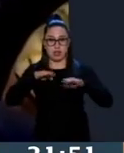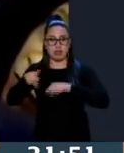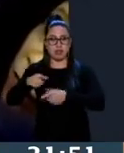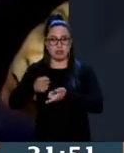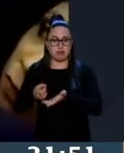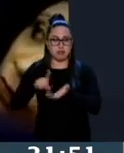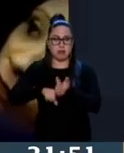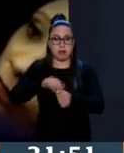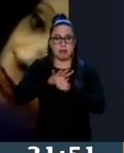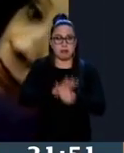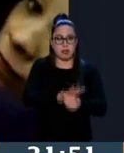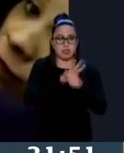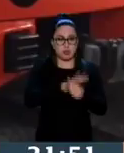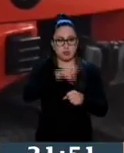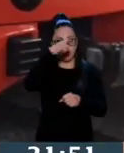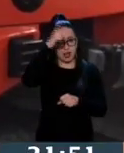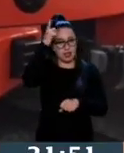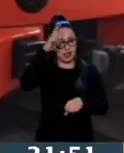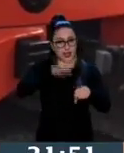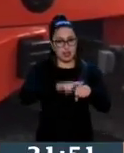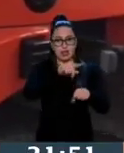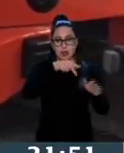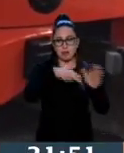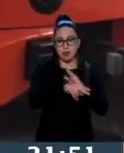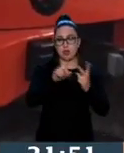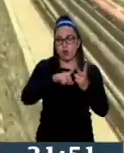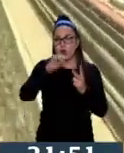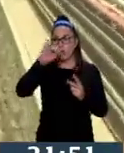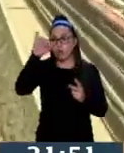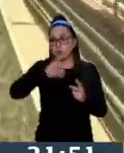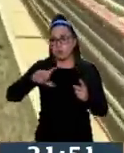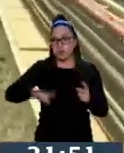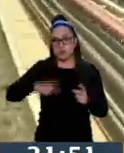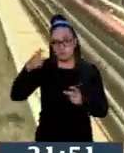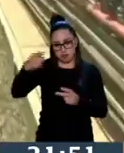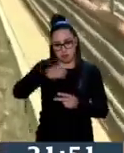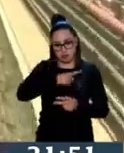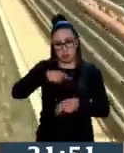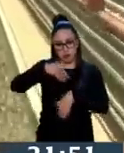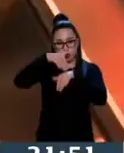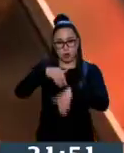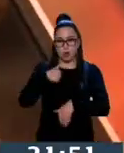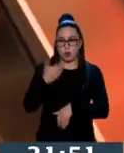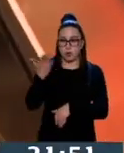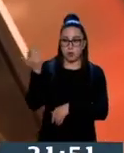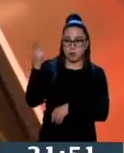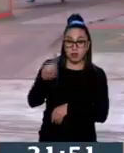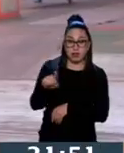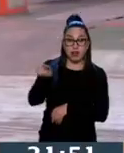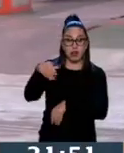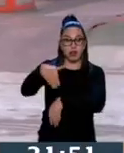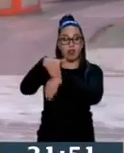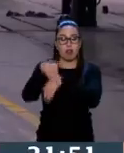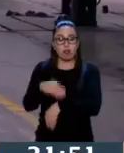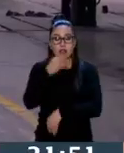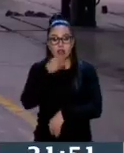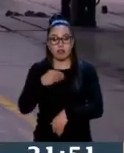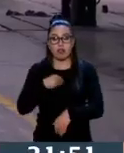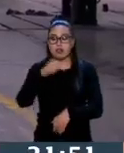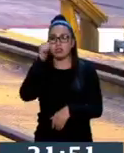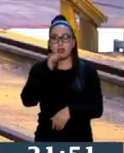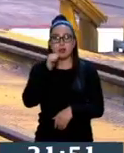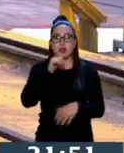a los directivos del metro y jefes de gobierno a cumplir sus exigencias, las cuales siempre han